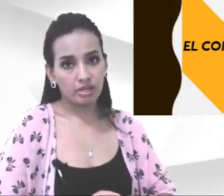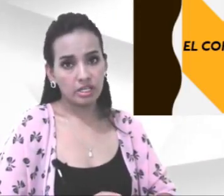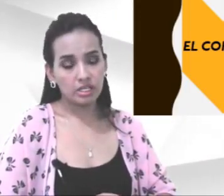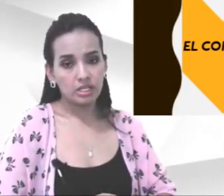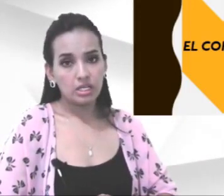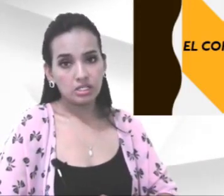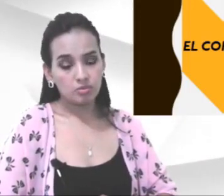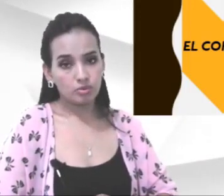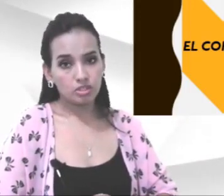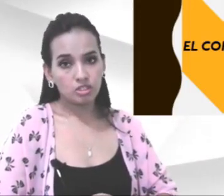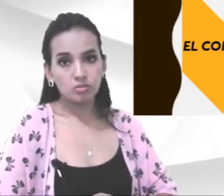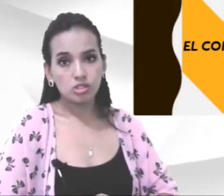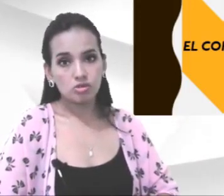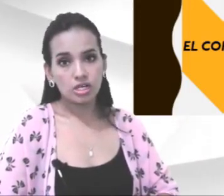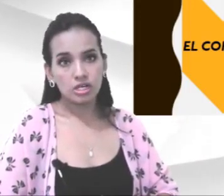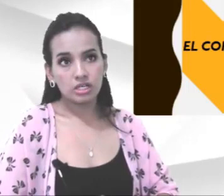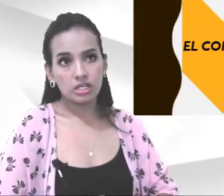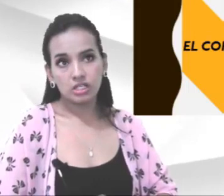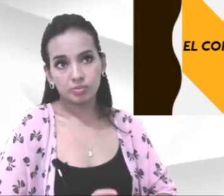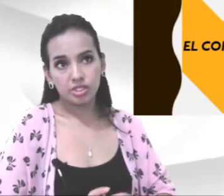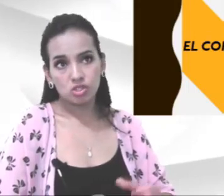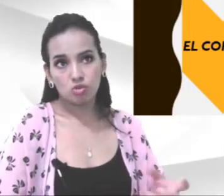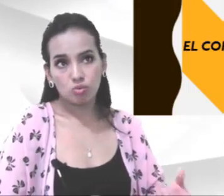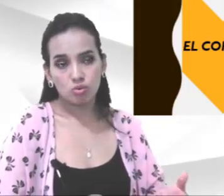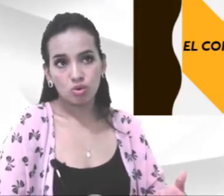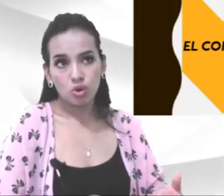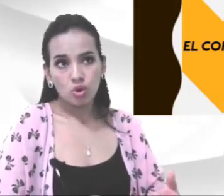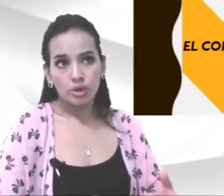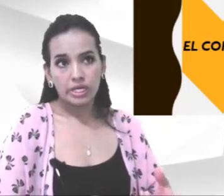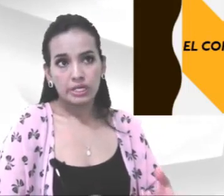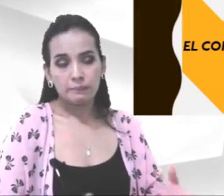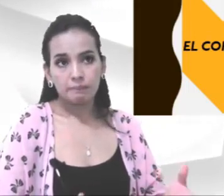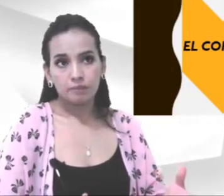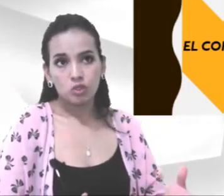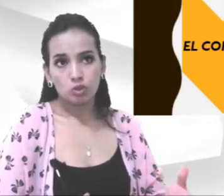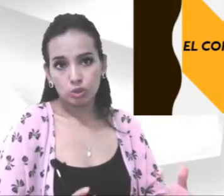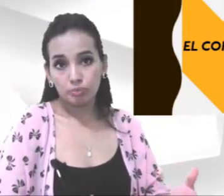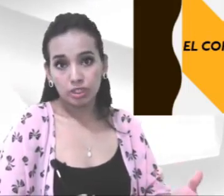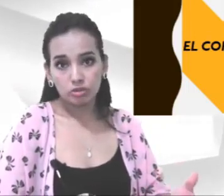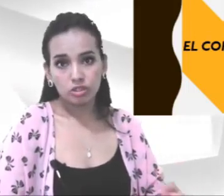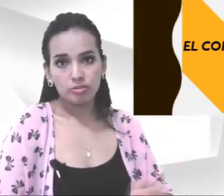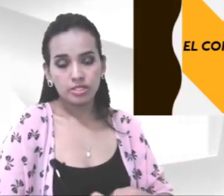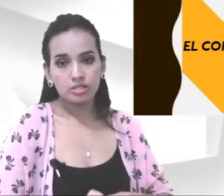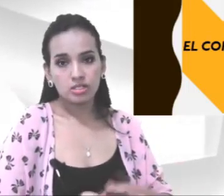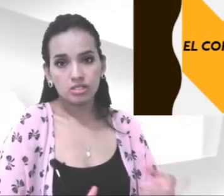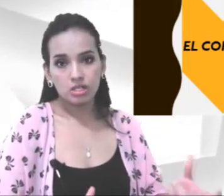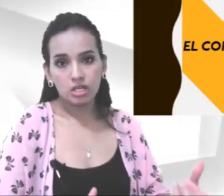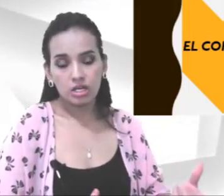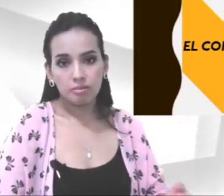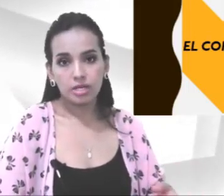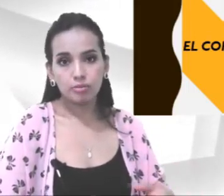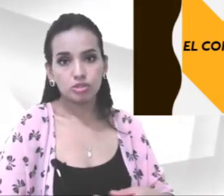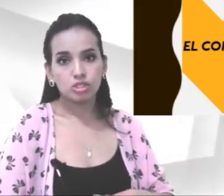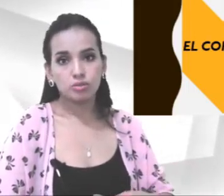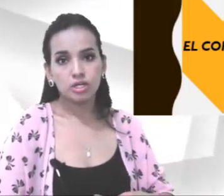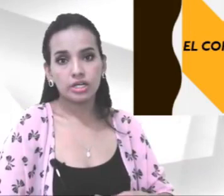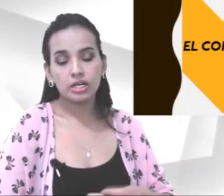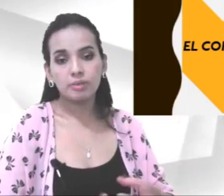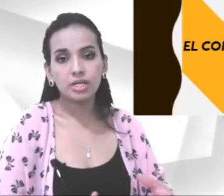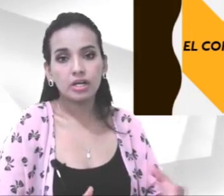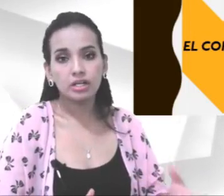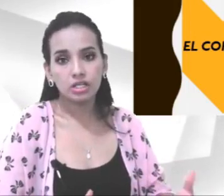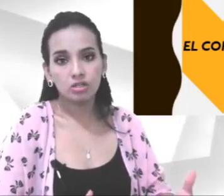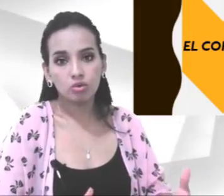época de cría es importante mencionar que las especies como los patos silvestres y la mariposa monarca